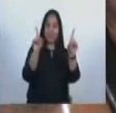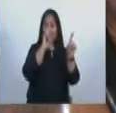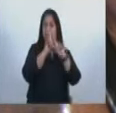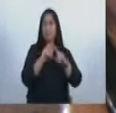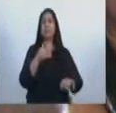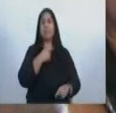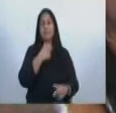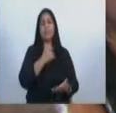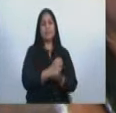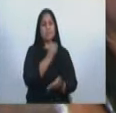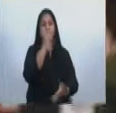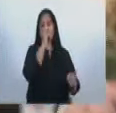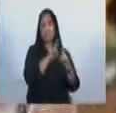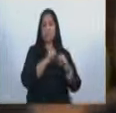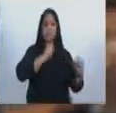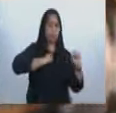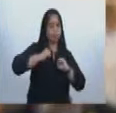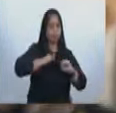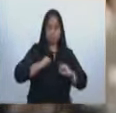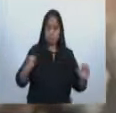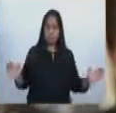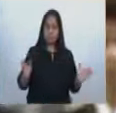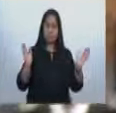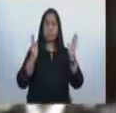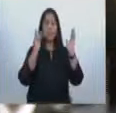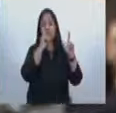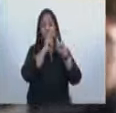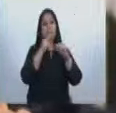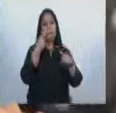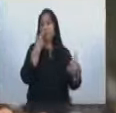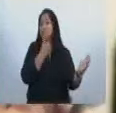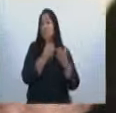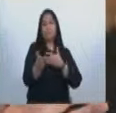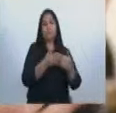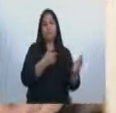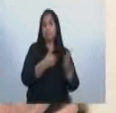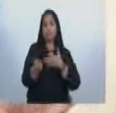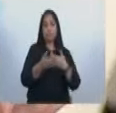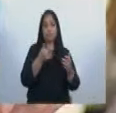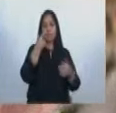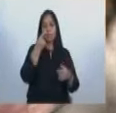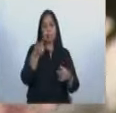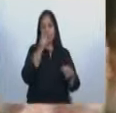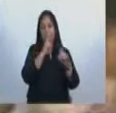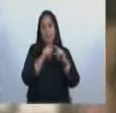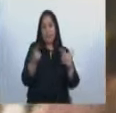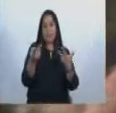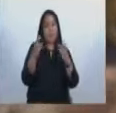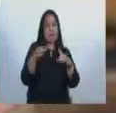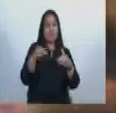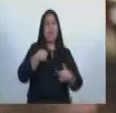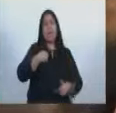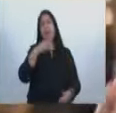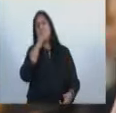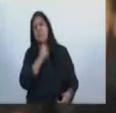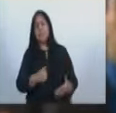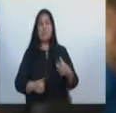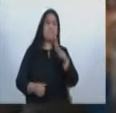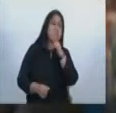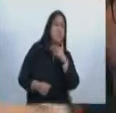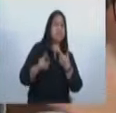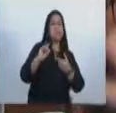tener esperanza y tener la energía para empujarla eh A pesar de la lo que la gente dice no no se va a poder no se